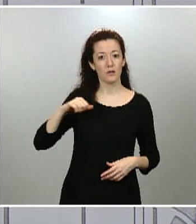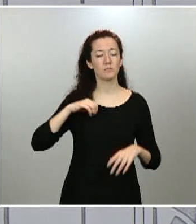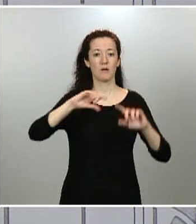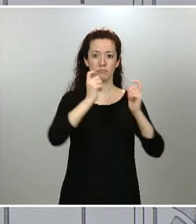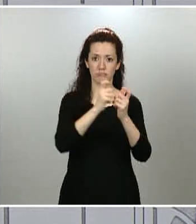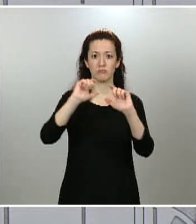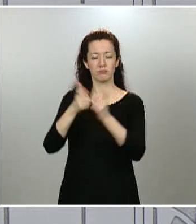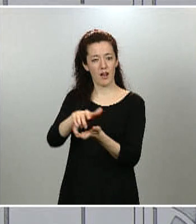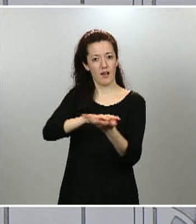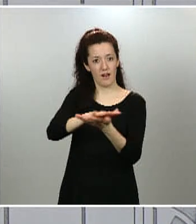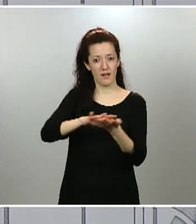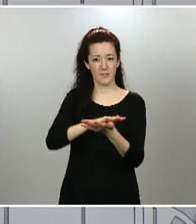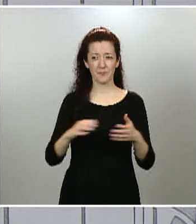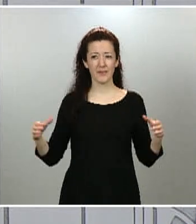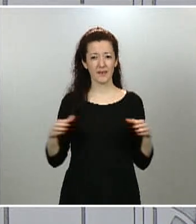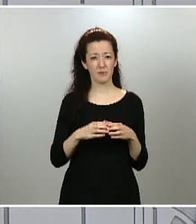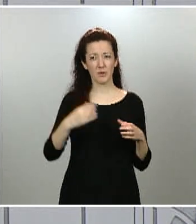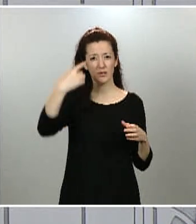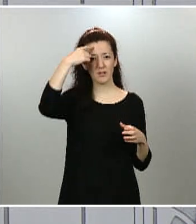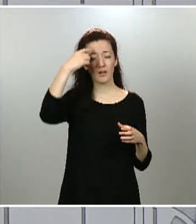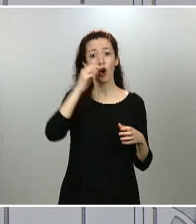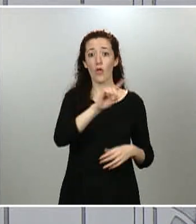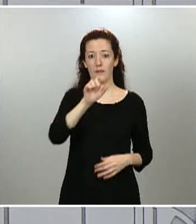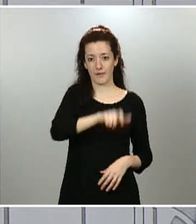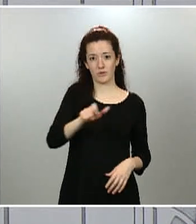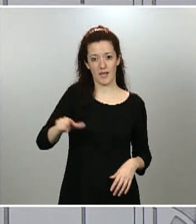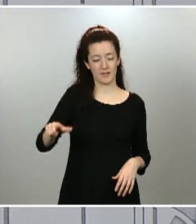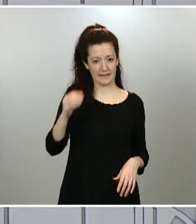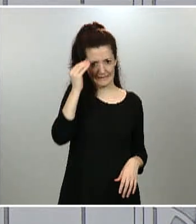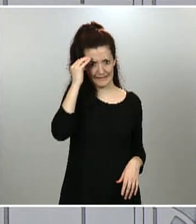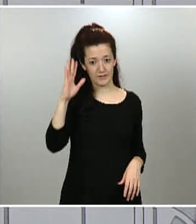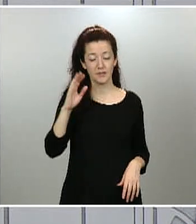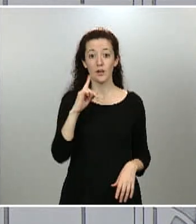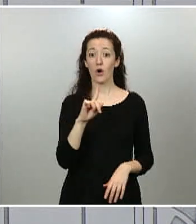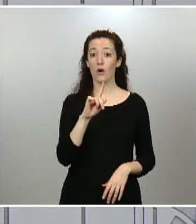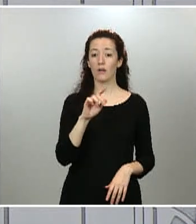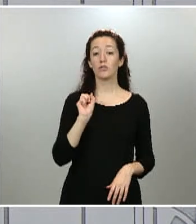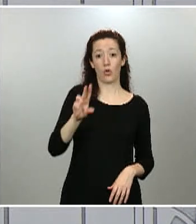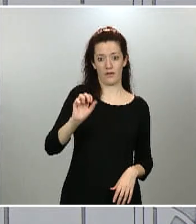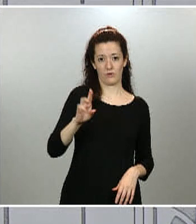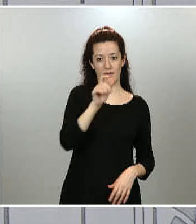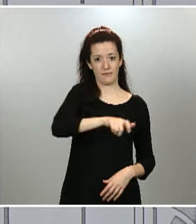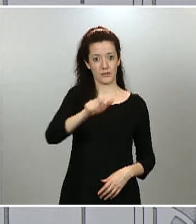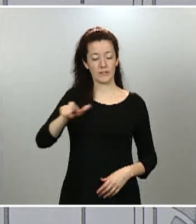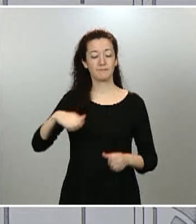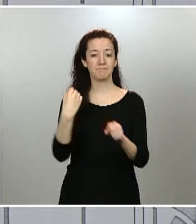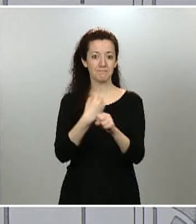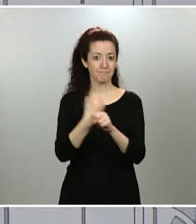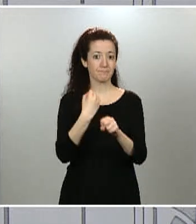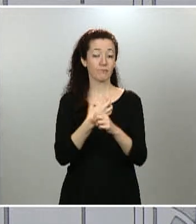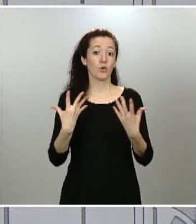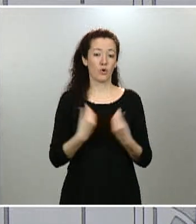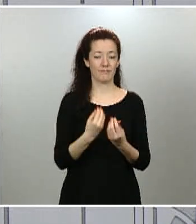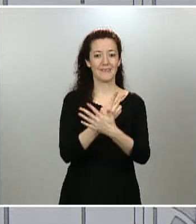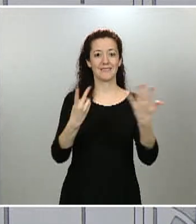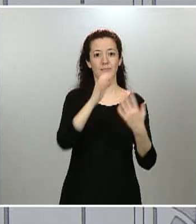mal, tenemos 11 personas, me parece que somos, 11 personas, 12, trabajando con las 17 comunidades autónomas y las 2